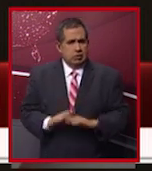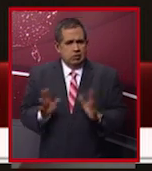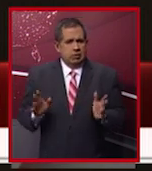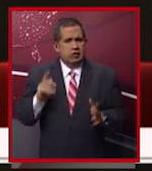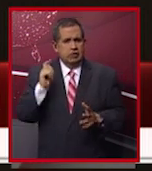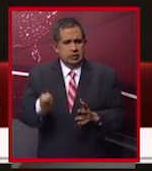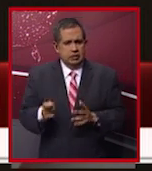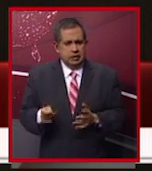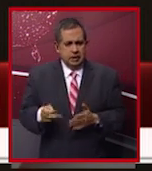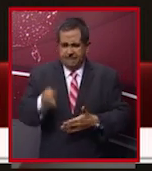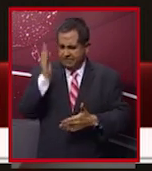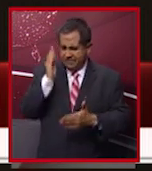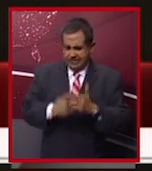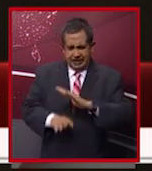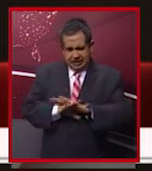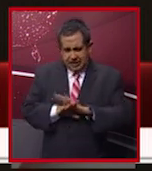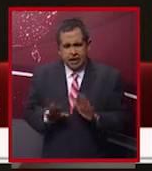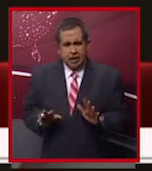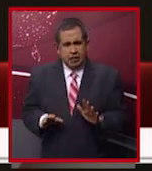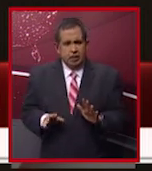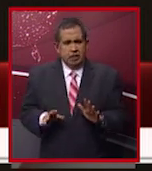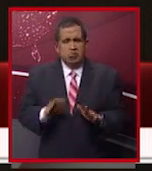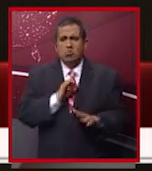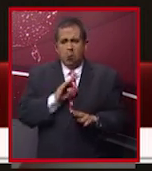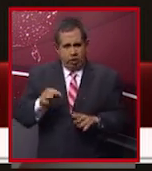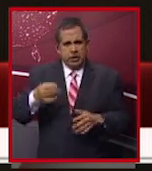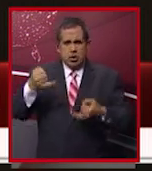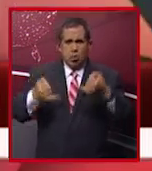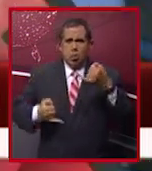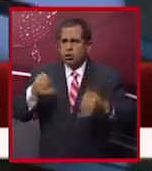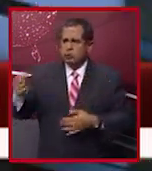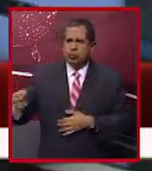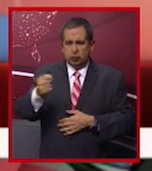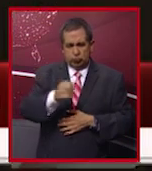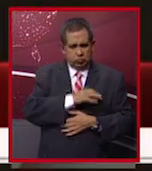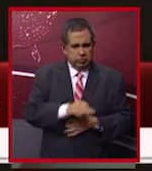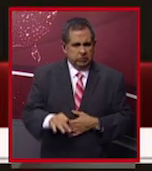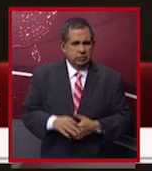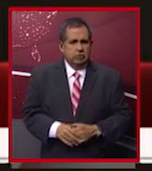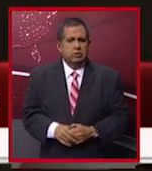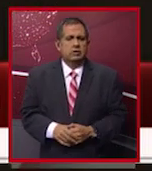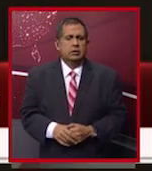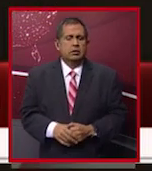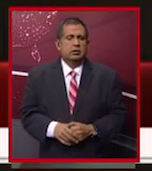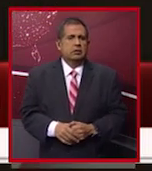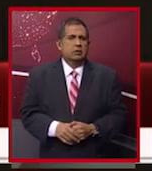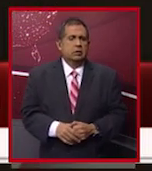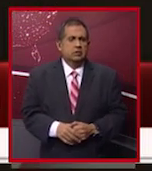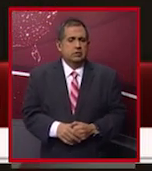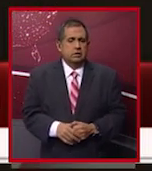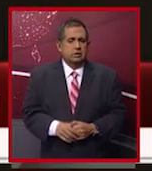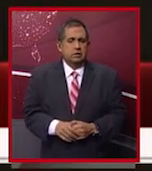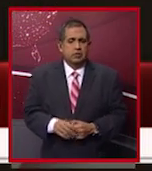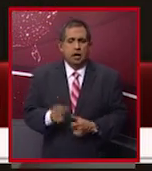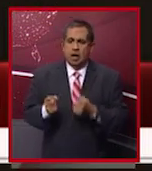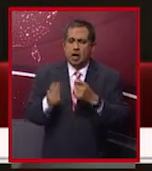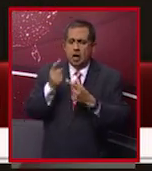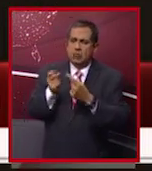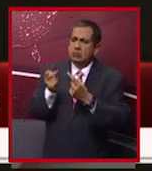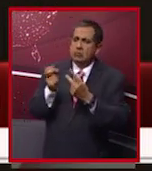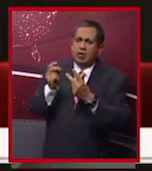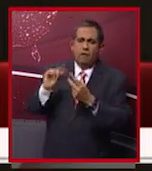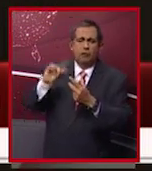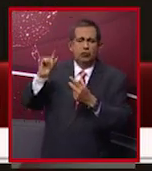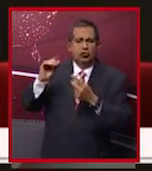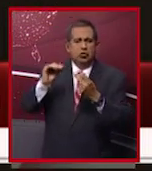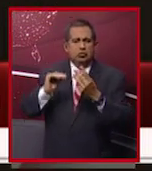decir, finalmente podrán ser juzgados. Se dejan privilegios a los